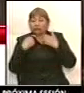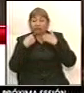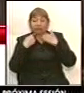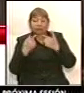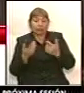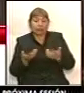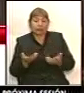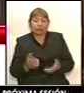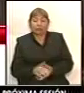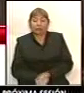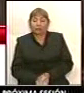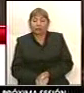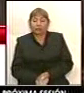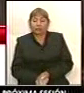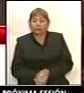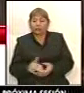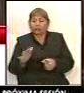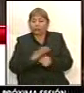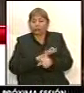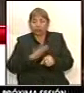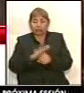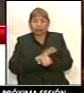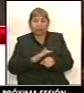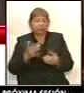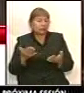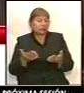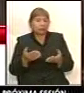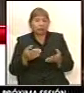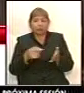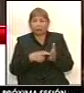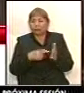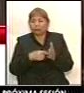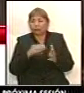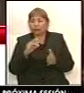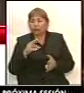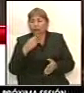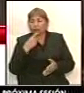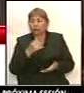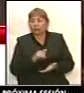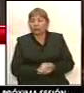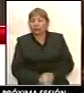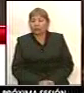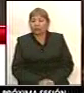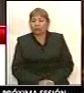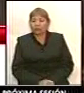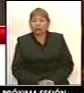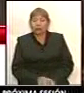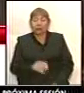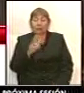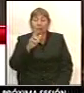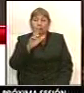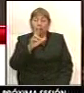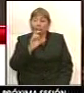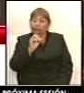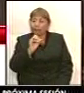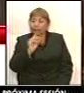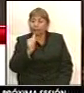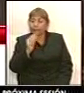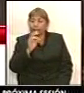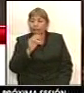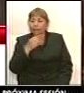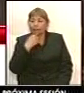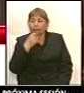económica del cual es insuficiente para devolver los créditos. Por eso, presidenta, el proyecto de ley, la 3072, del cual soy